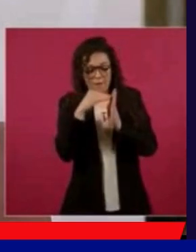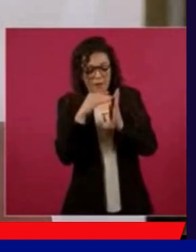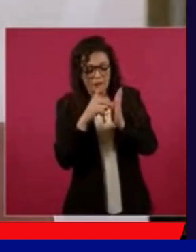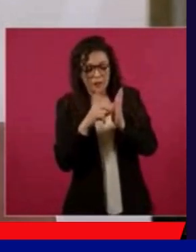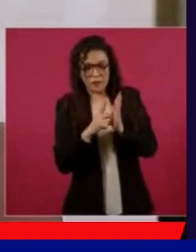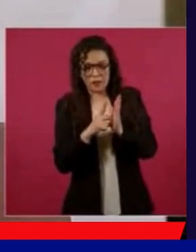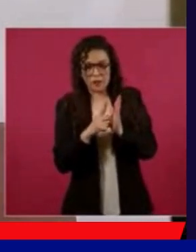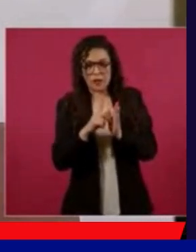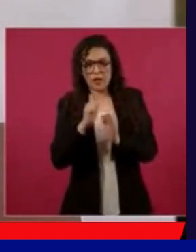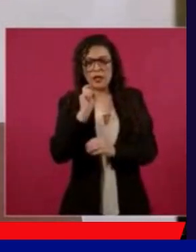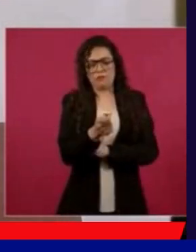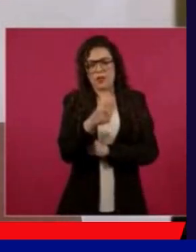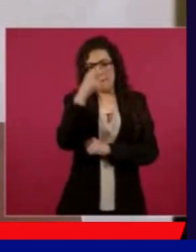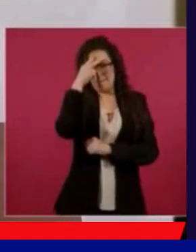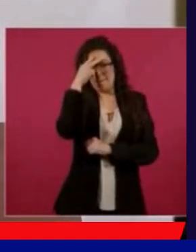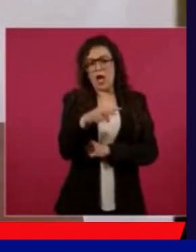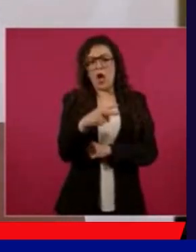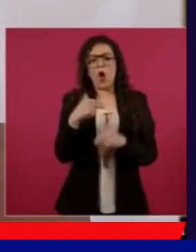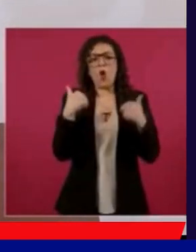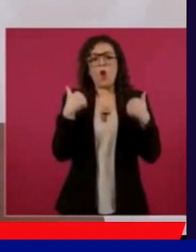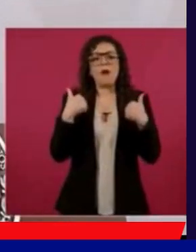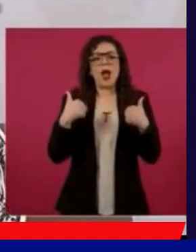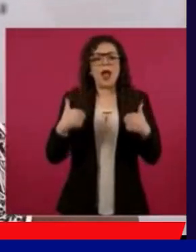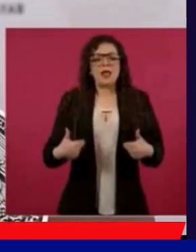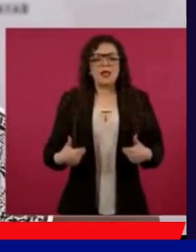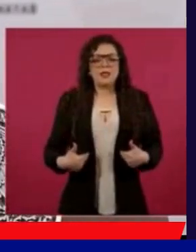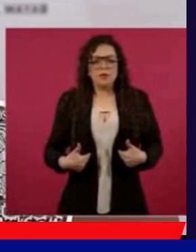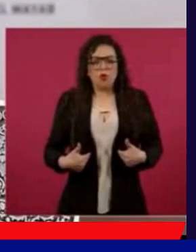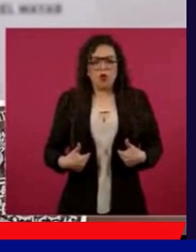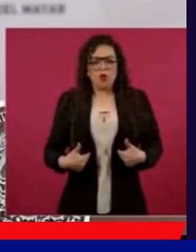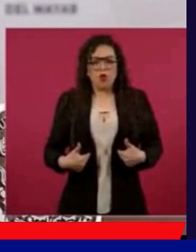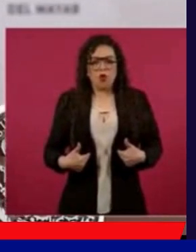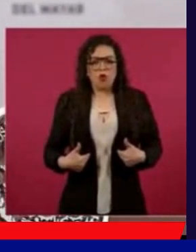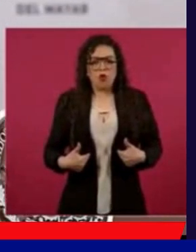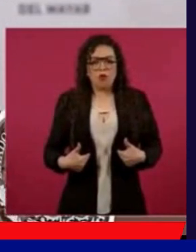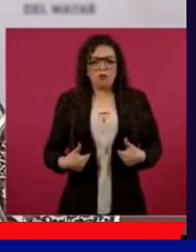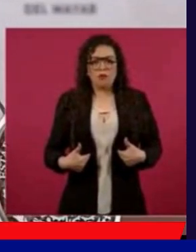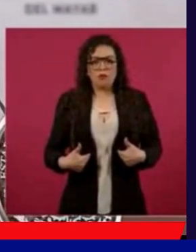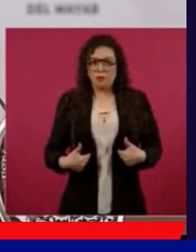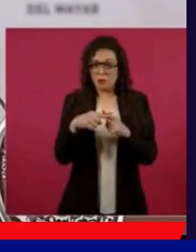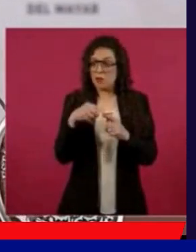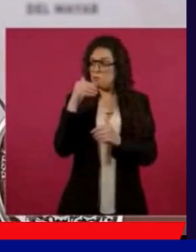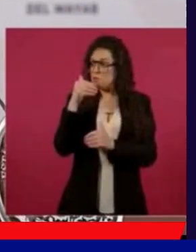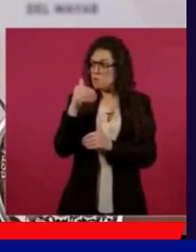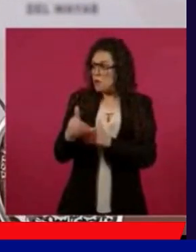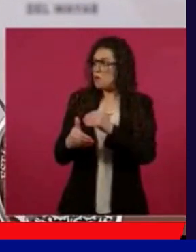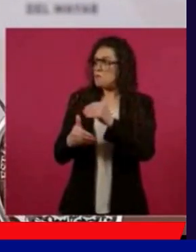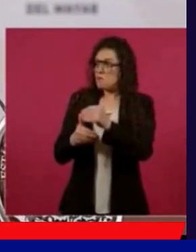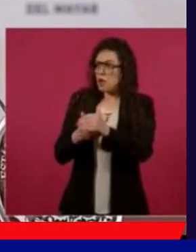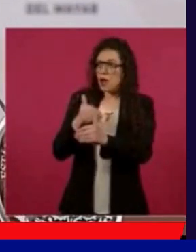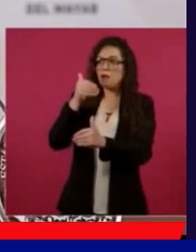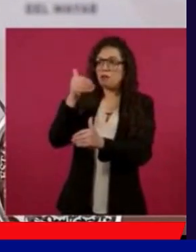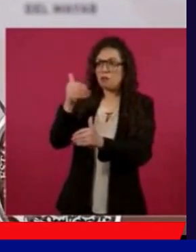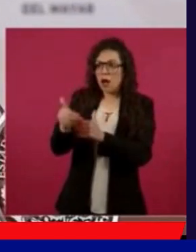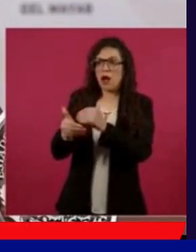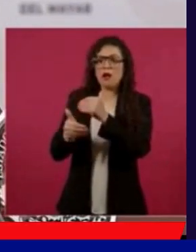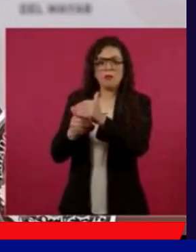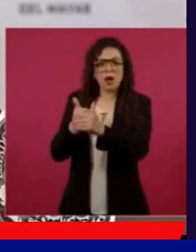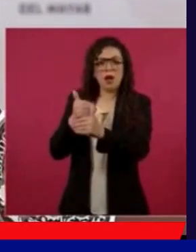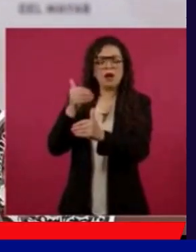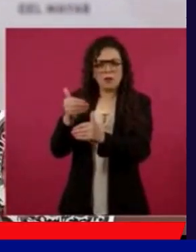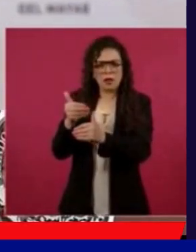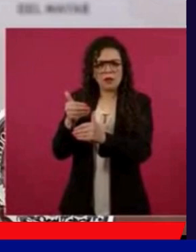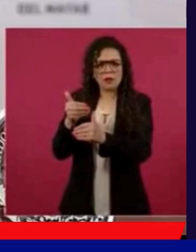recomendando al empresario que se adapte a los nuevos tiempos y retire sus denuncias las cuales considera una amenaza a la libertad